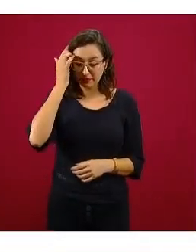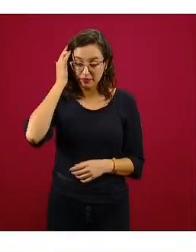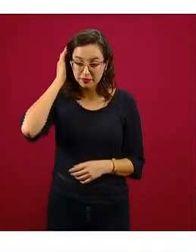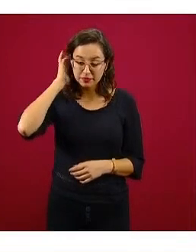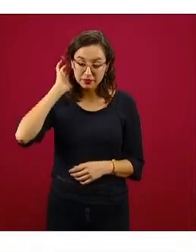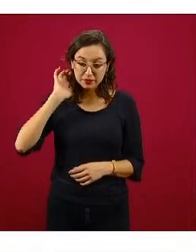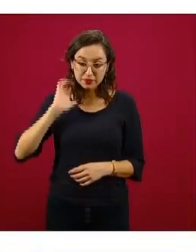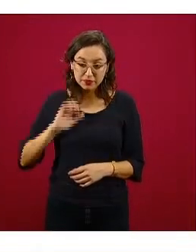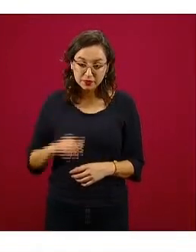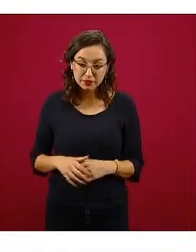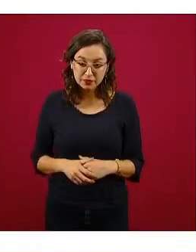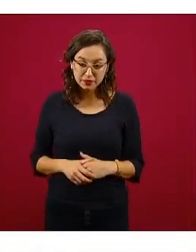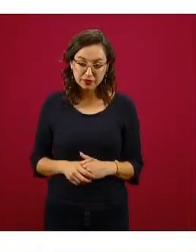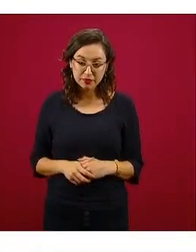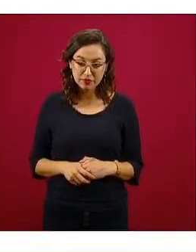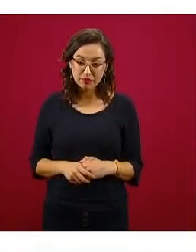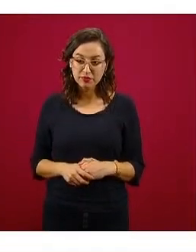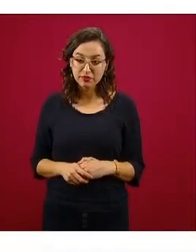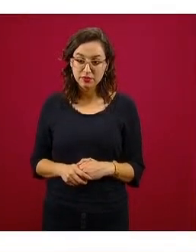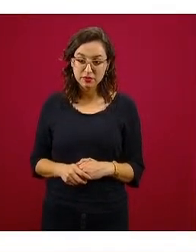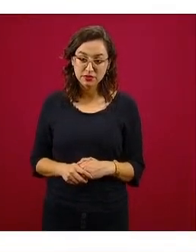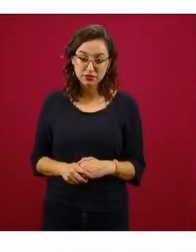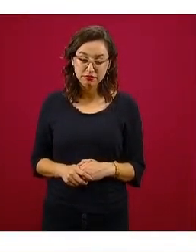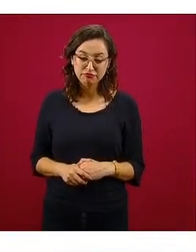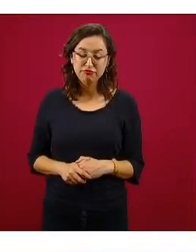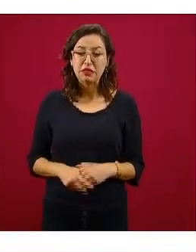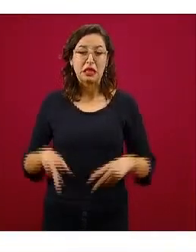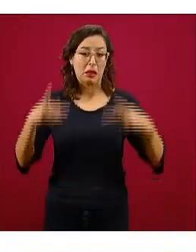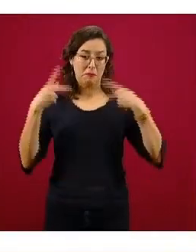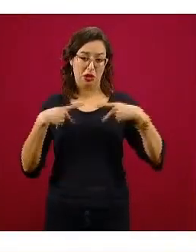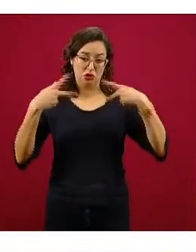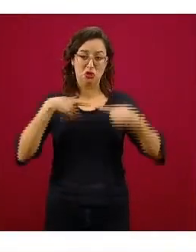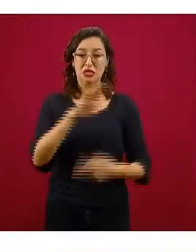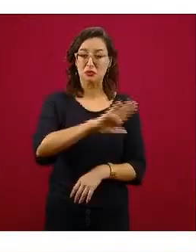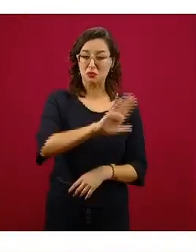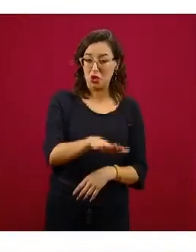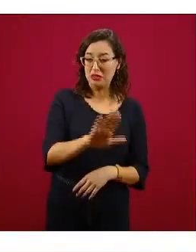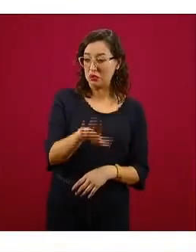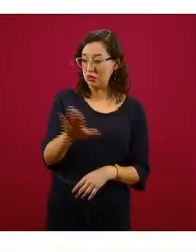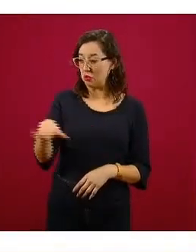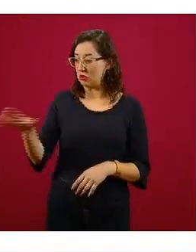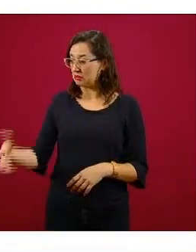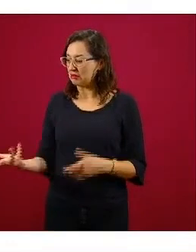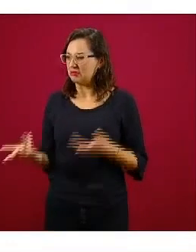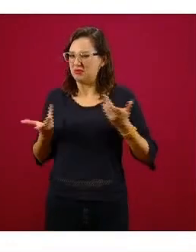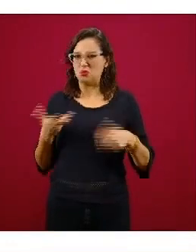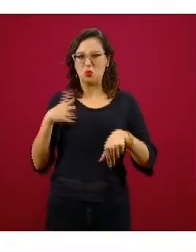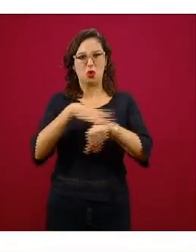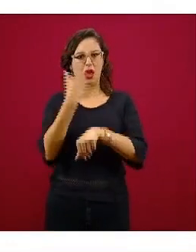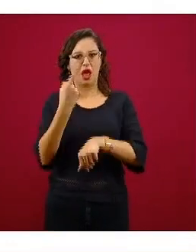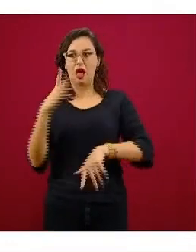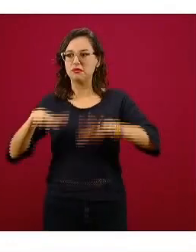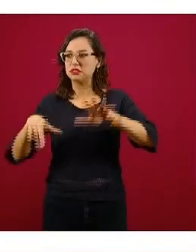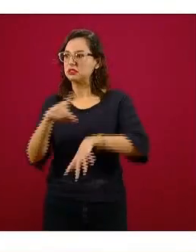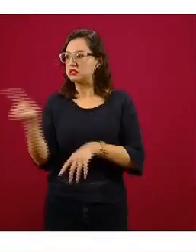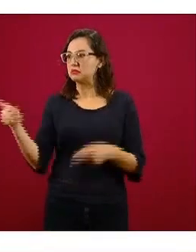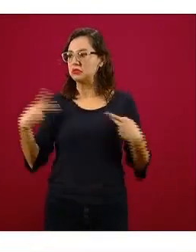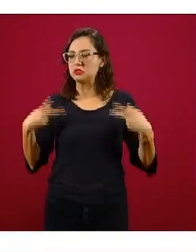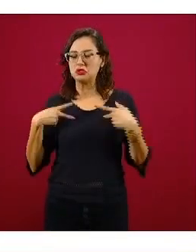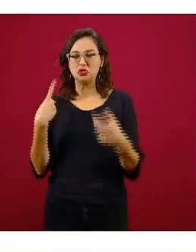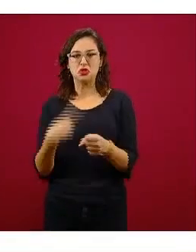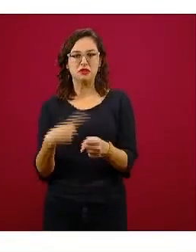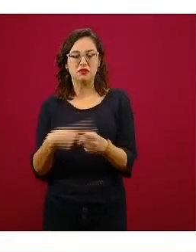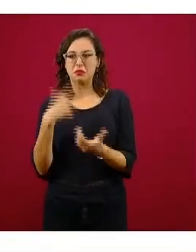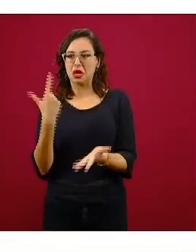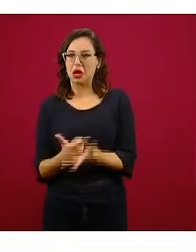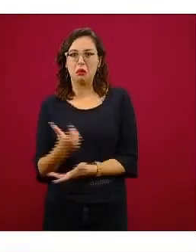mortalidad asociado también porque las personas que tienen signos y síntomas llegan tarde a la atención hospitalaria. Esto también lo ha